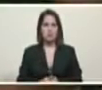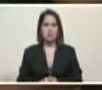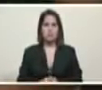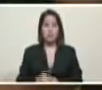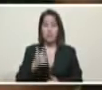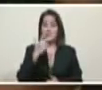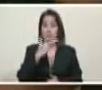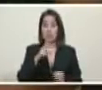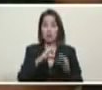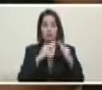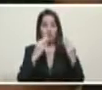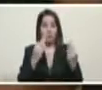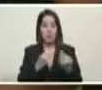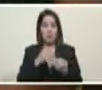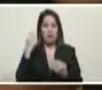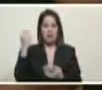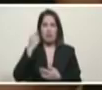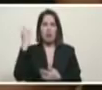3 familias llaneras,